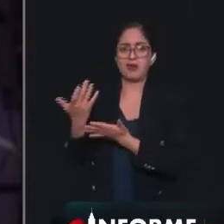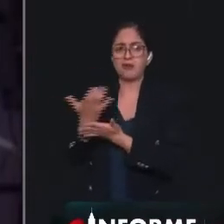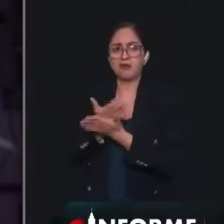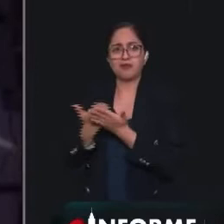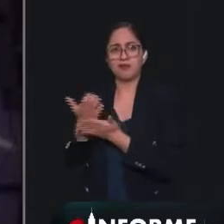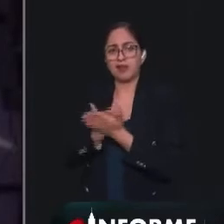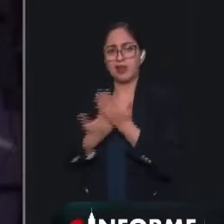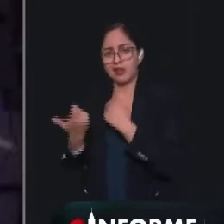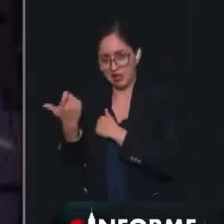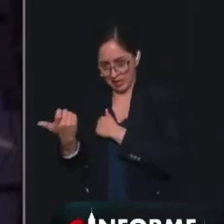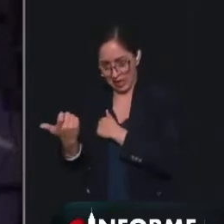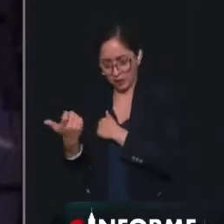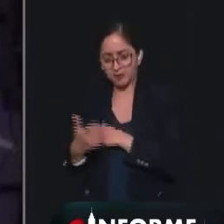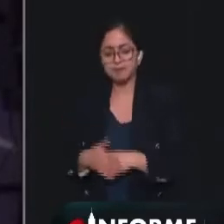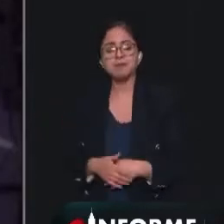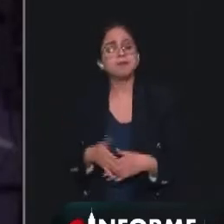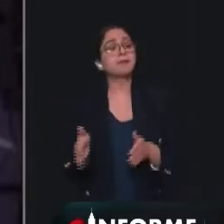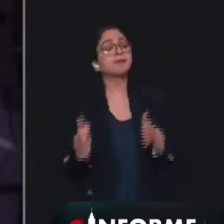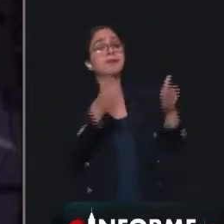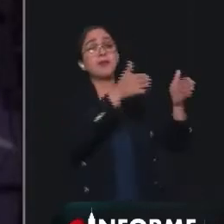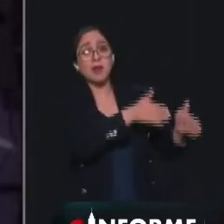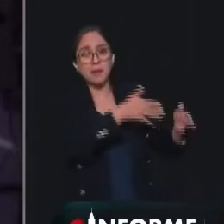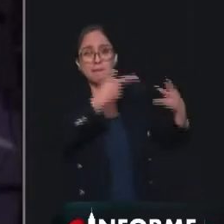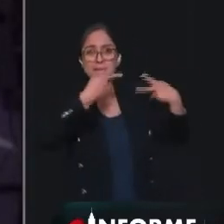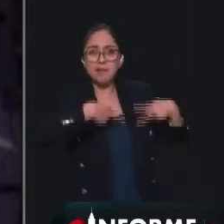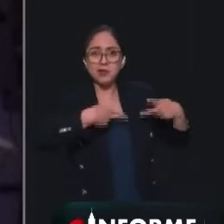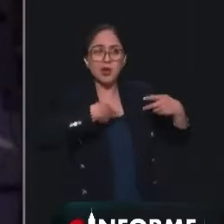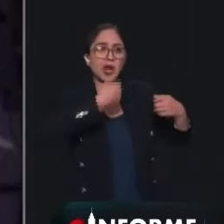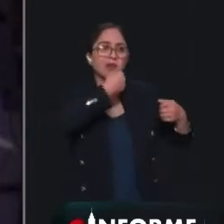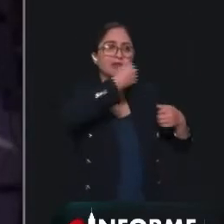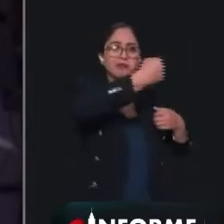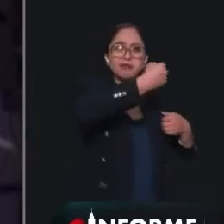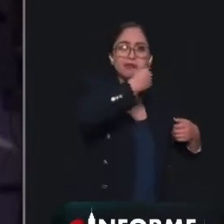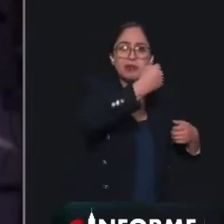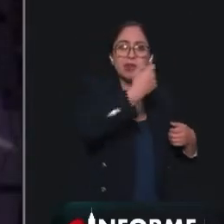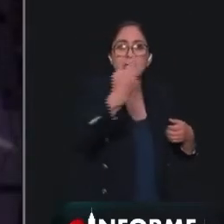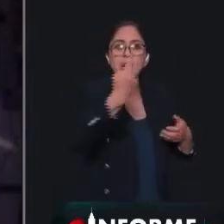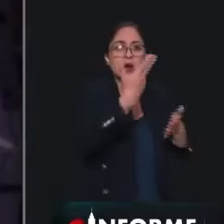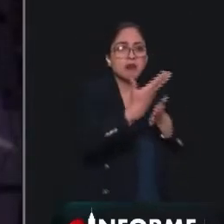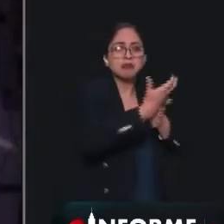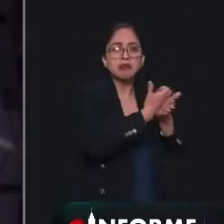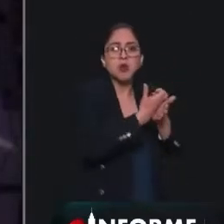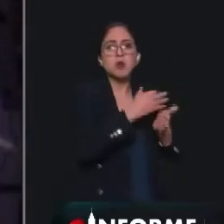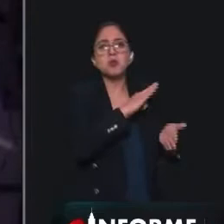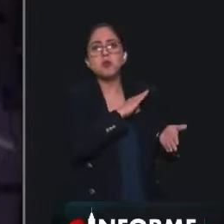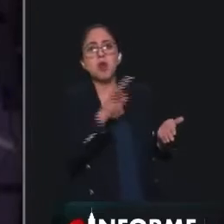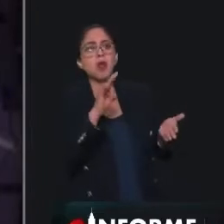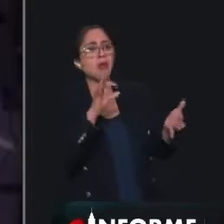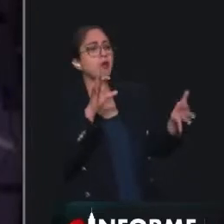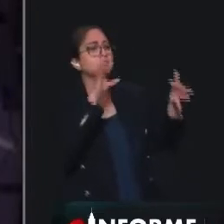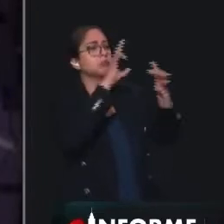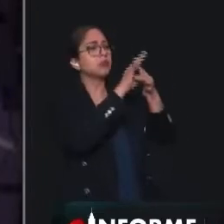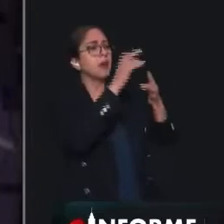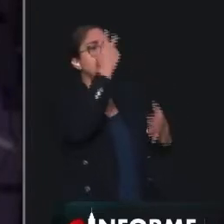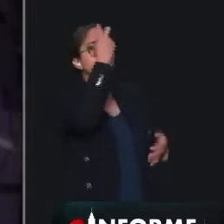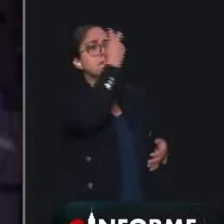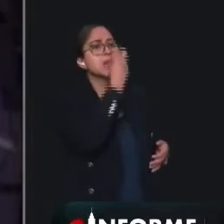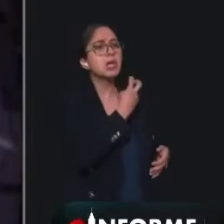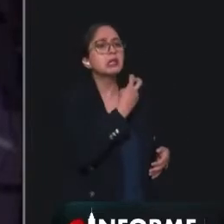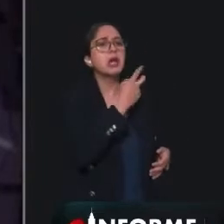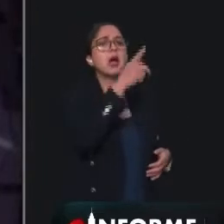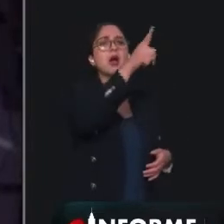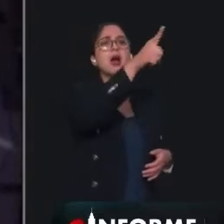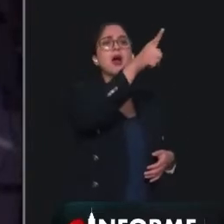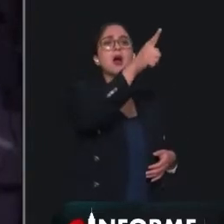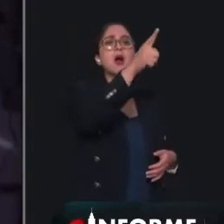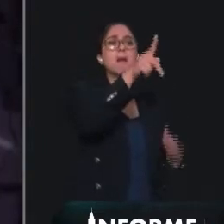medios corporativos de los que habla Violeta son capitales que se pueden ir a una cadena de pizzas o a una cadena de periódicos o a una estación de